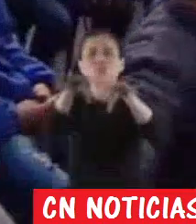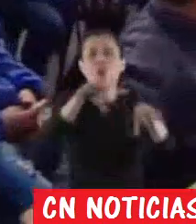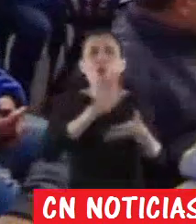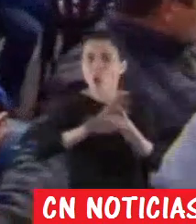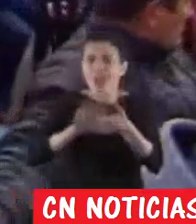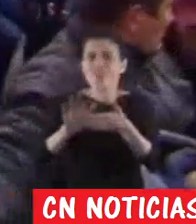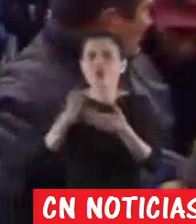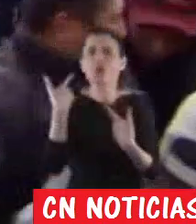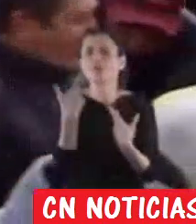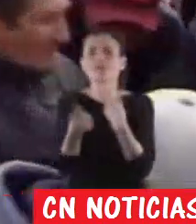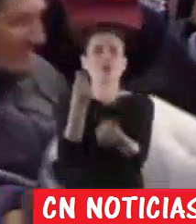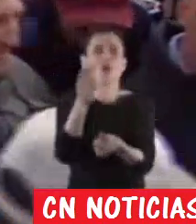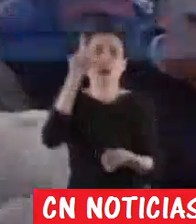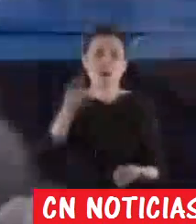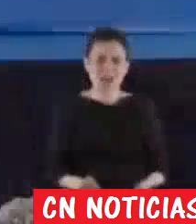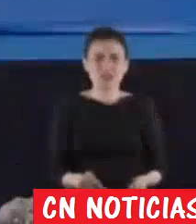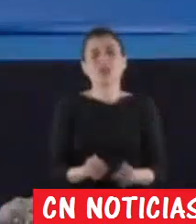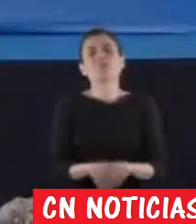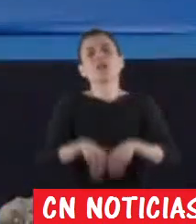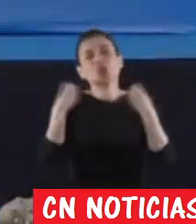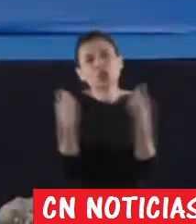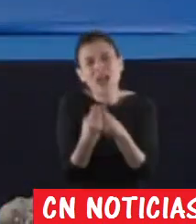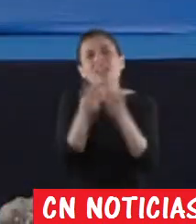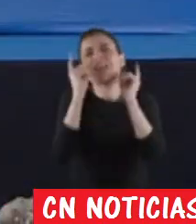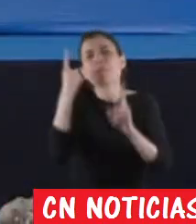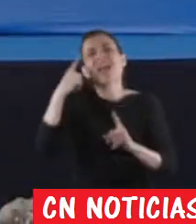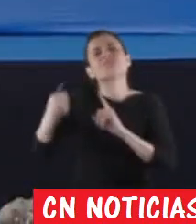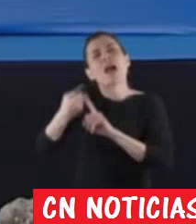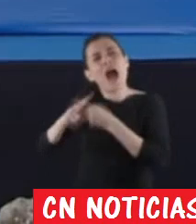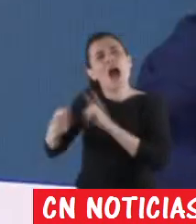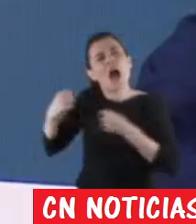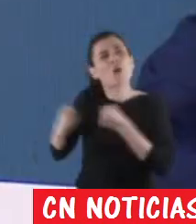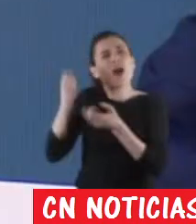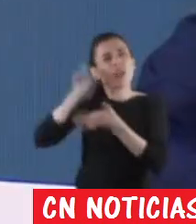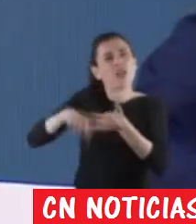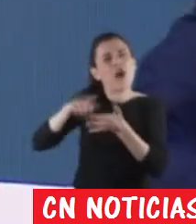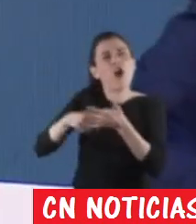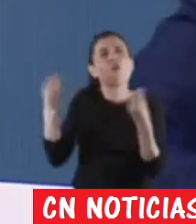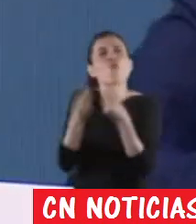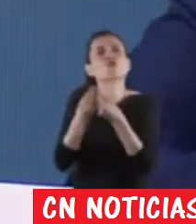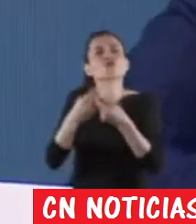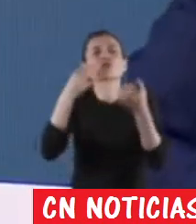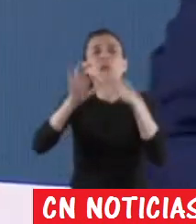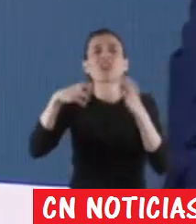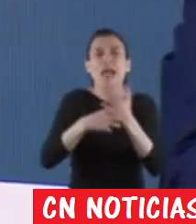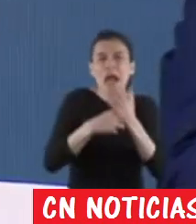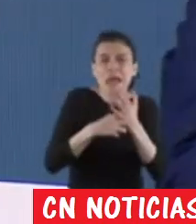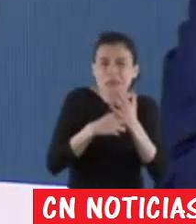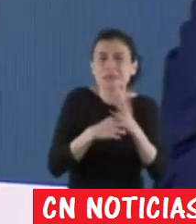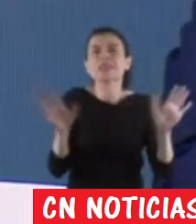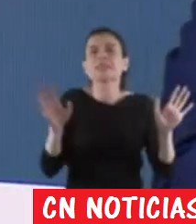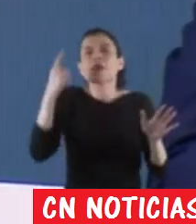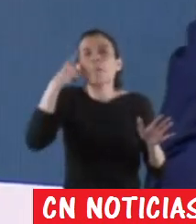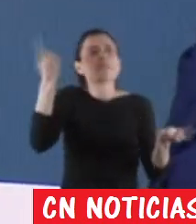con más de una decena de frigoríficos municipales también. esta era otra cuestión que a veces no se entiende, pero hace un